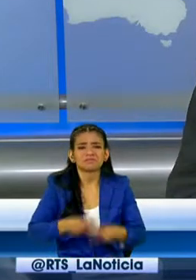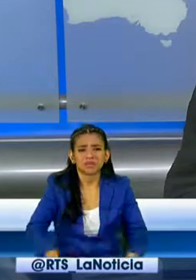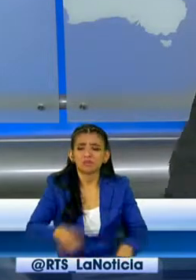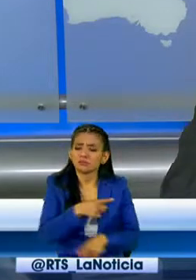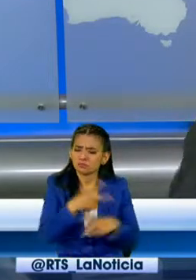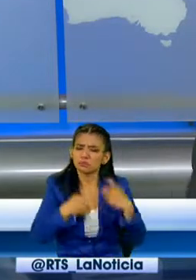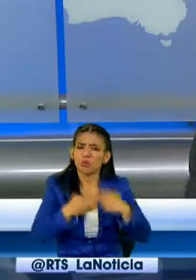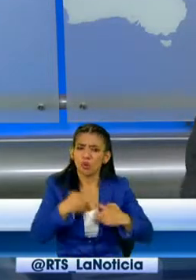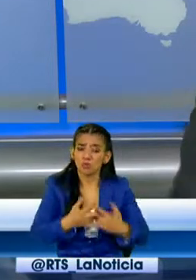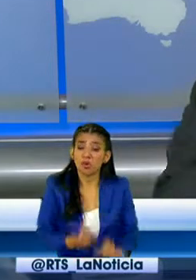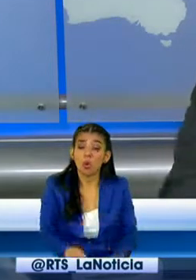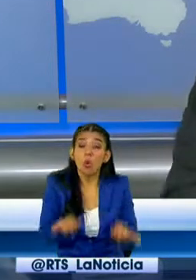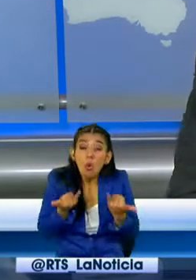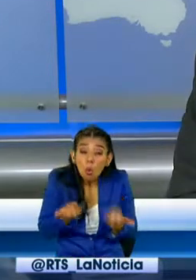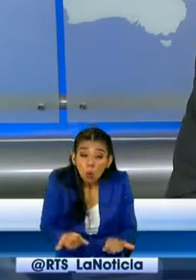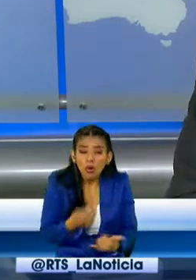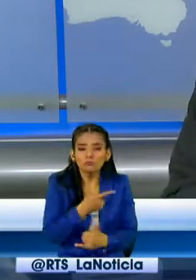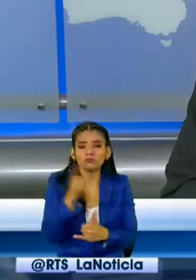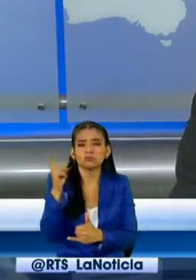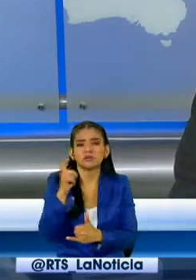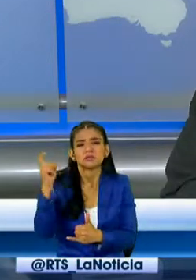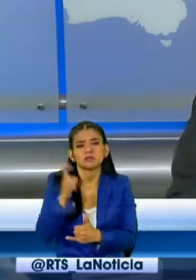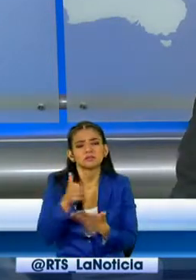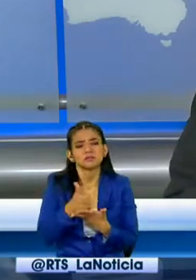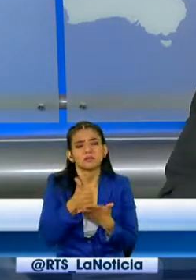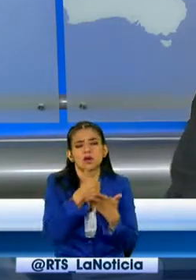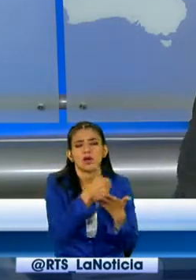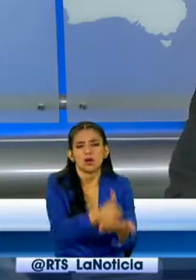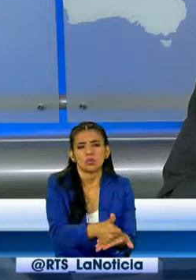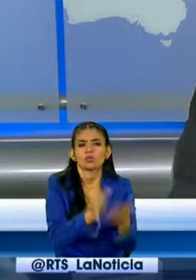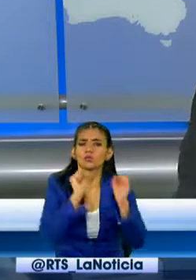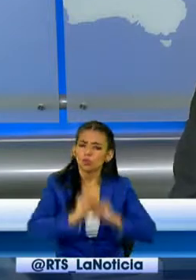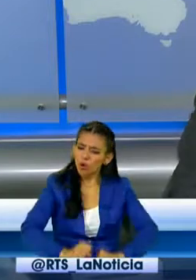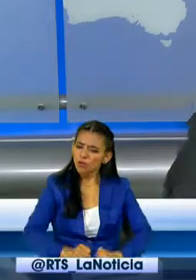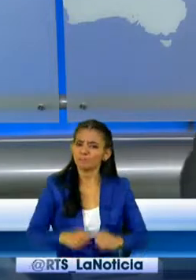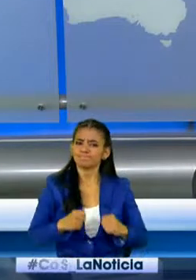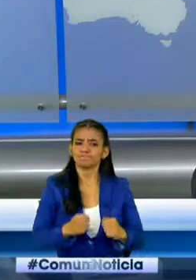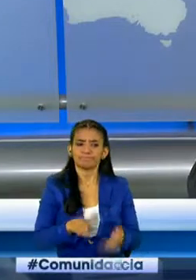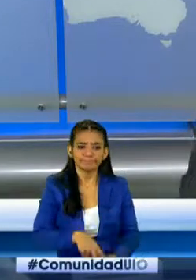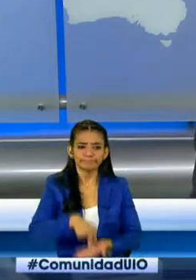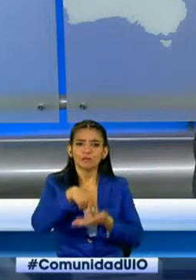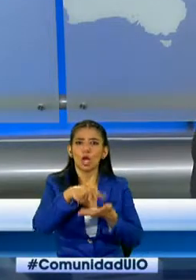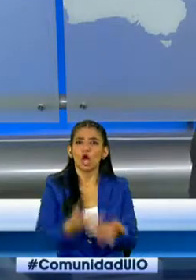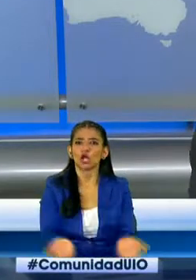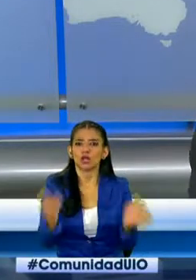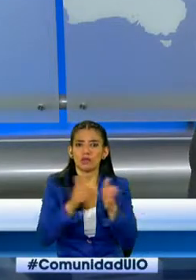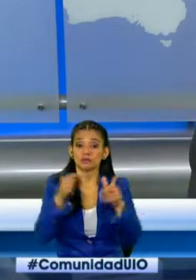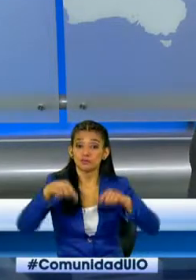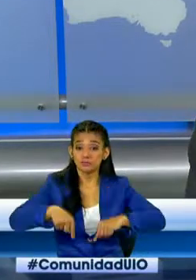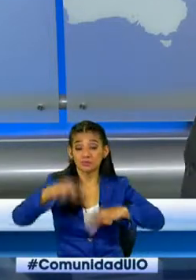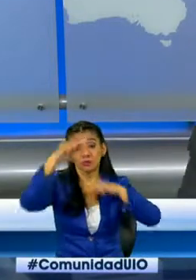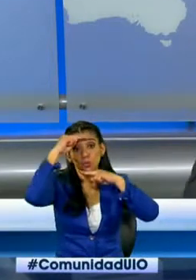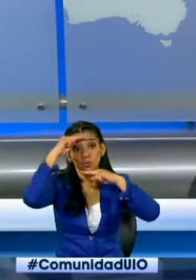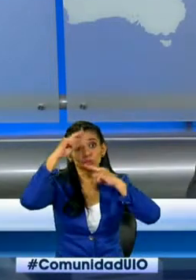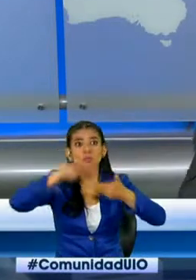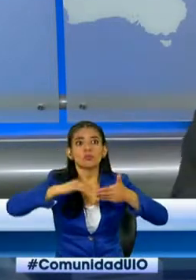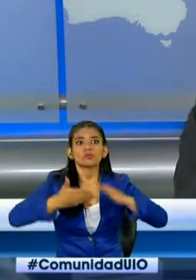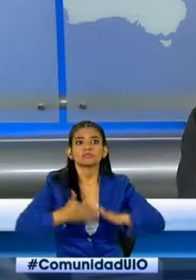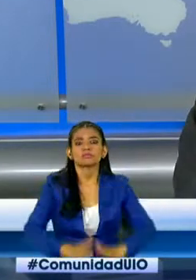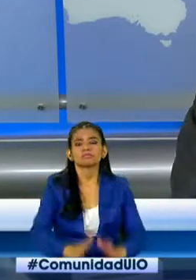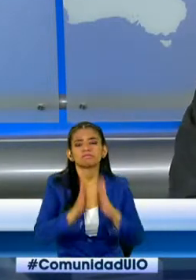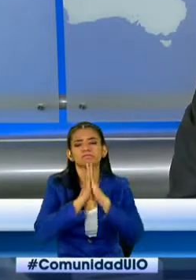grave problema. Ahora ellos necesitan un granito de arena para levantarse nuevamente, y es ahí cuando el noticiero de la comunidad